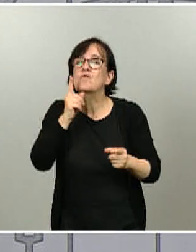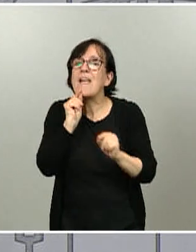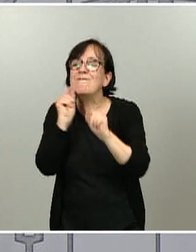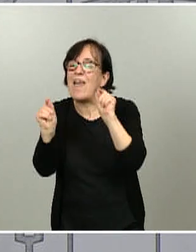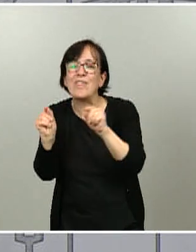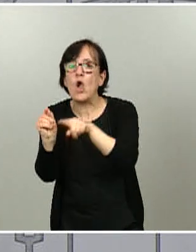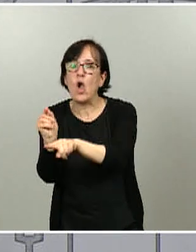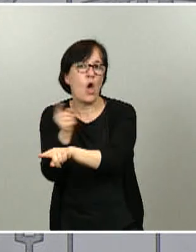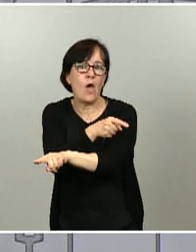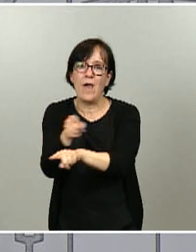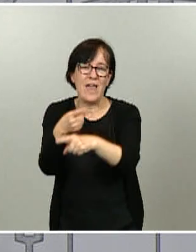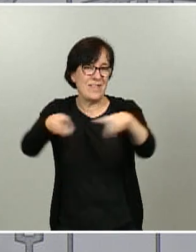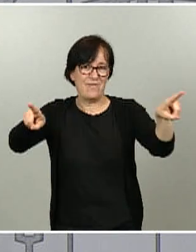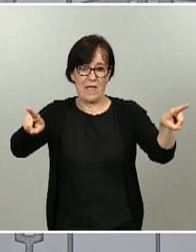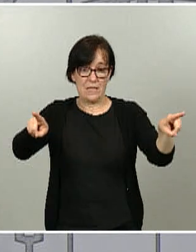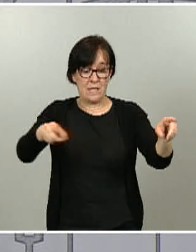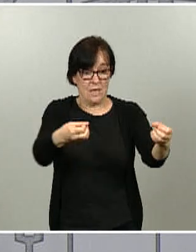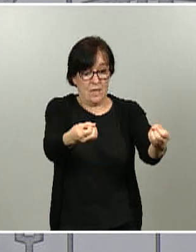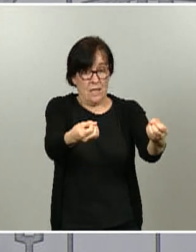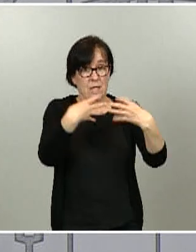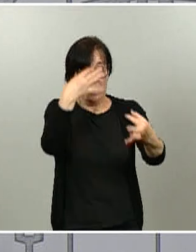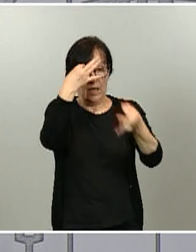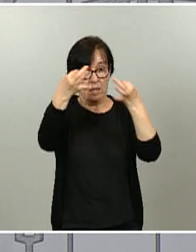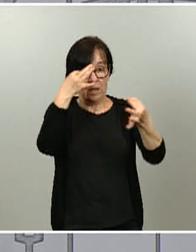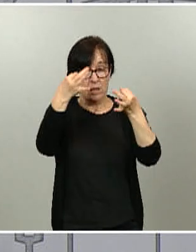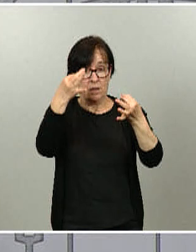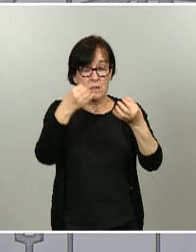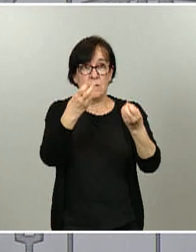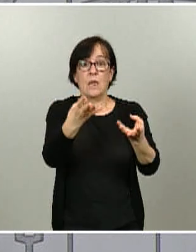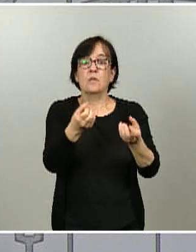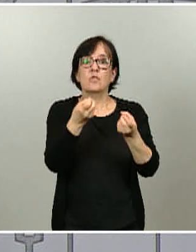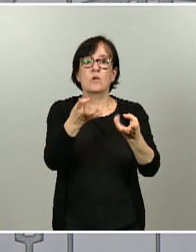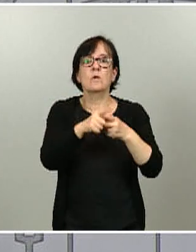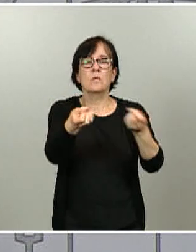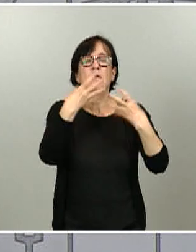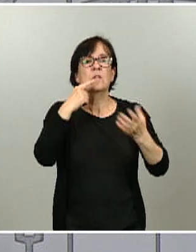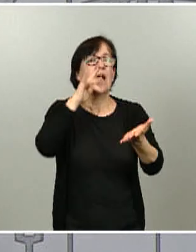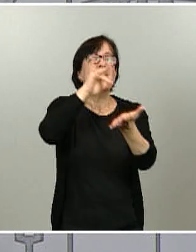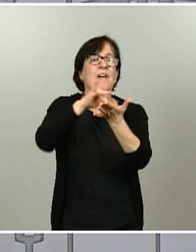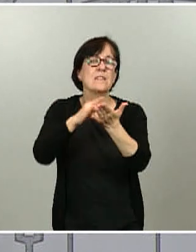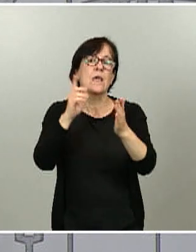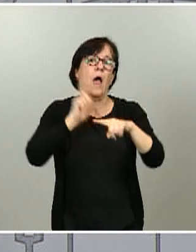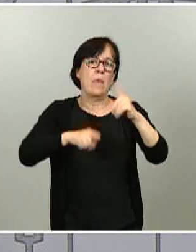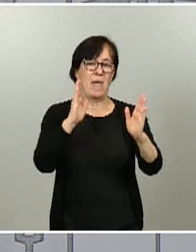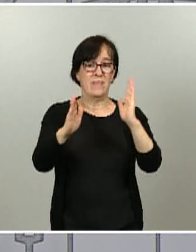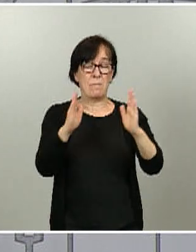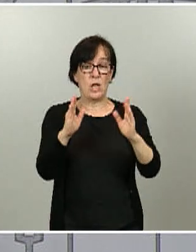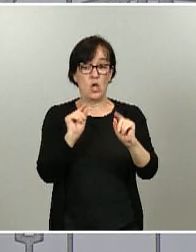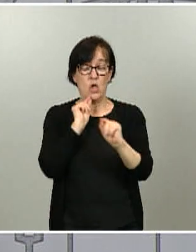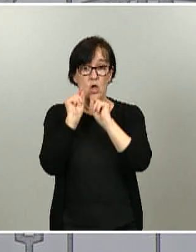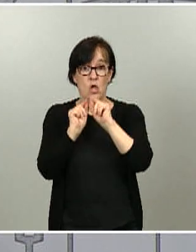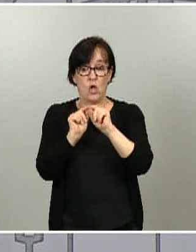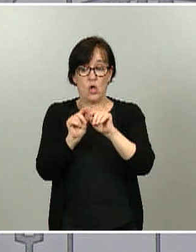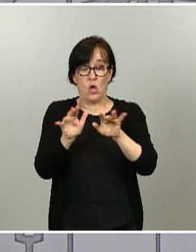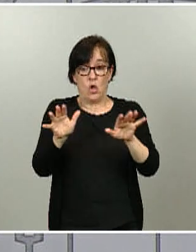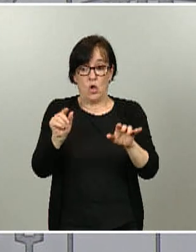es cuando los datos se transmiten a quien tiene que tomar la decisión. Puede ser una fecha determinada. Pero el contagio de ese caso ha podido ser